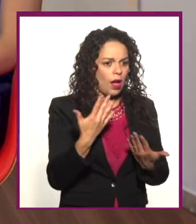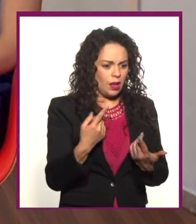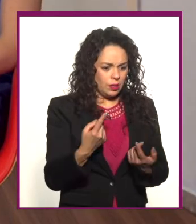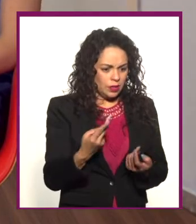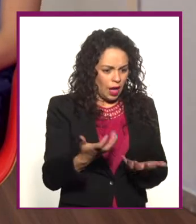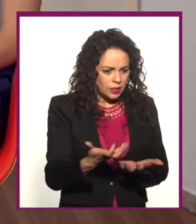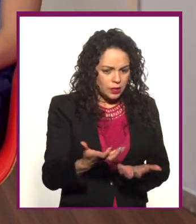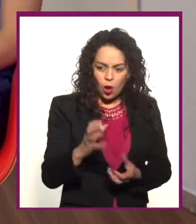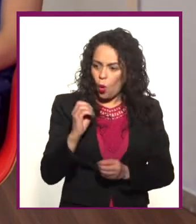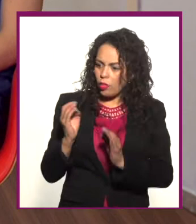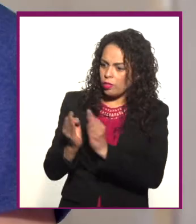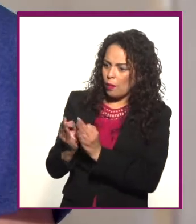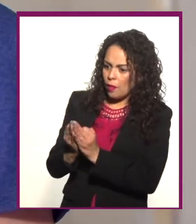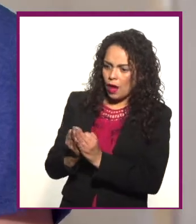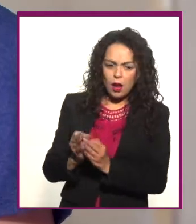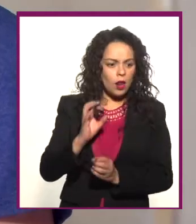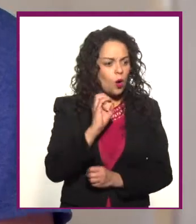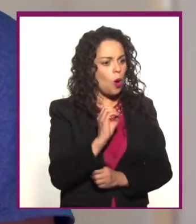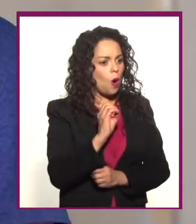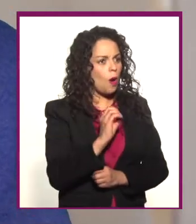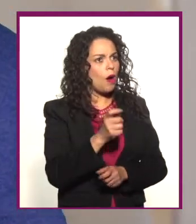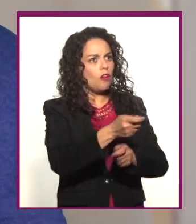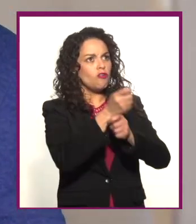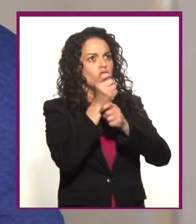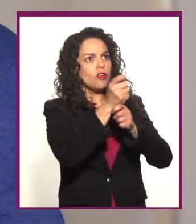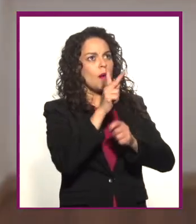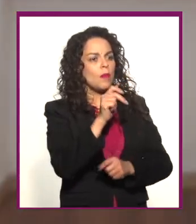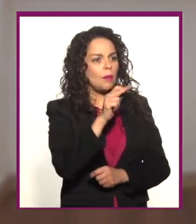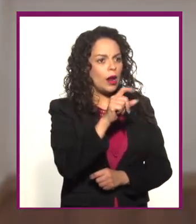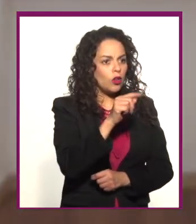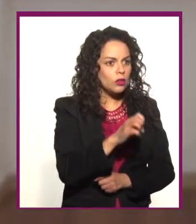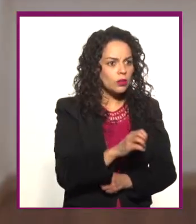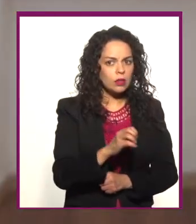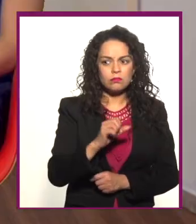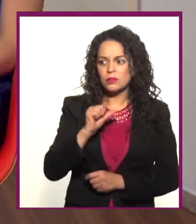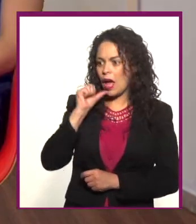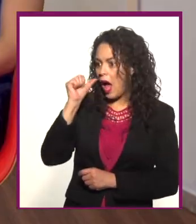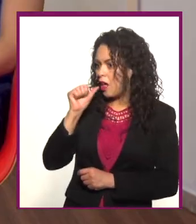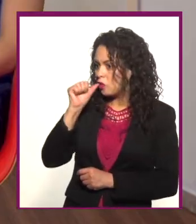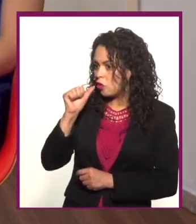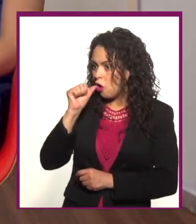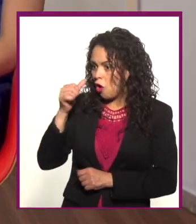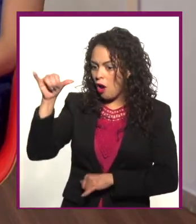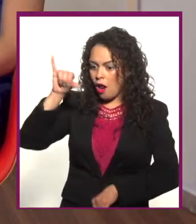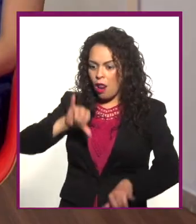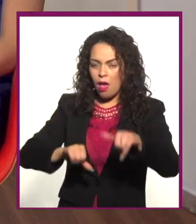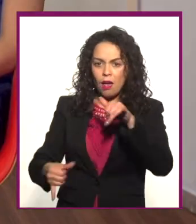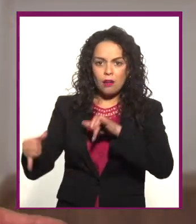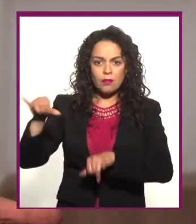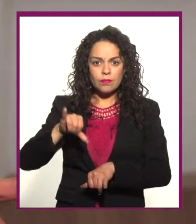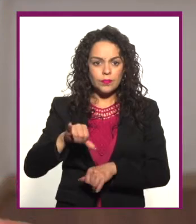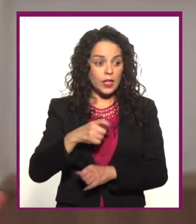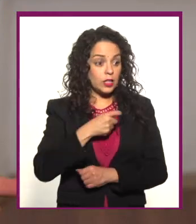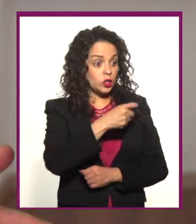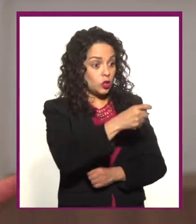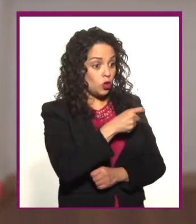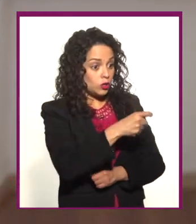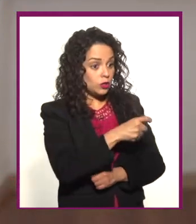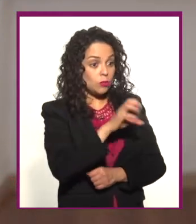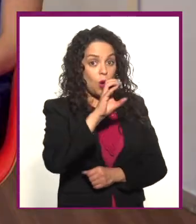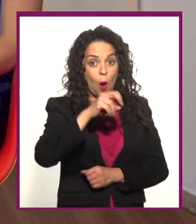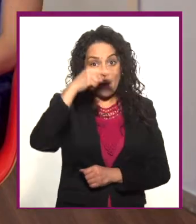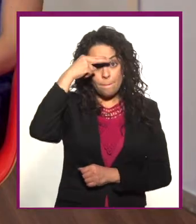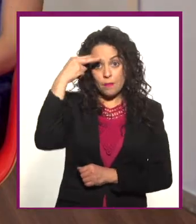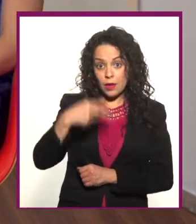jitomate? O como tamal, O papalote. atole. Xochimilco o, de